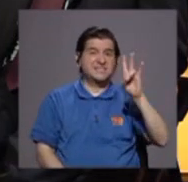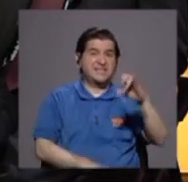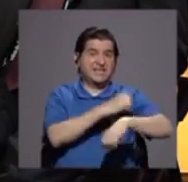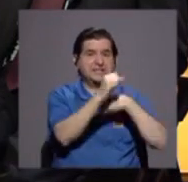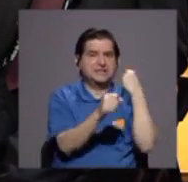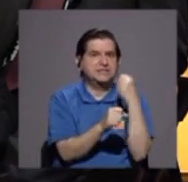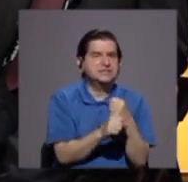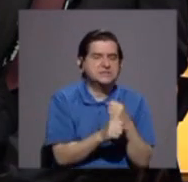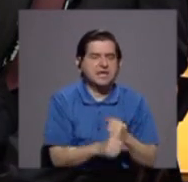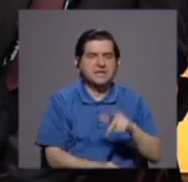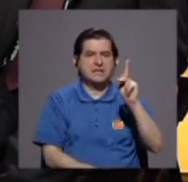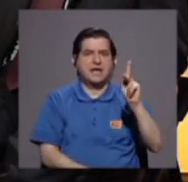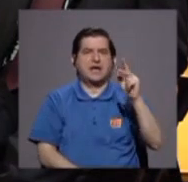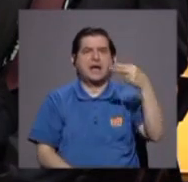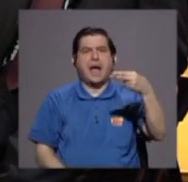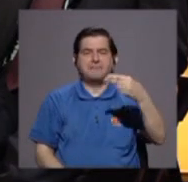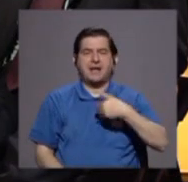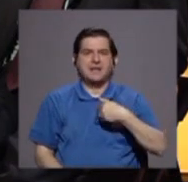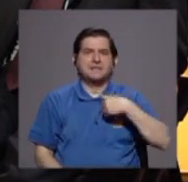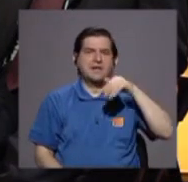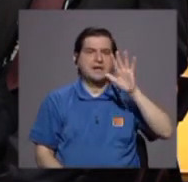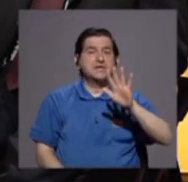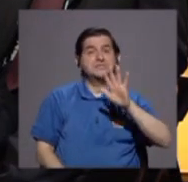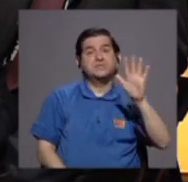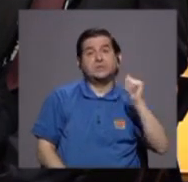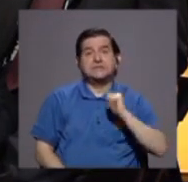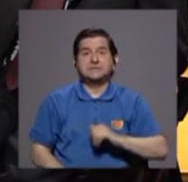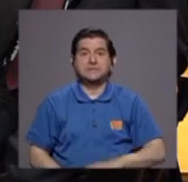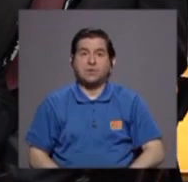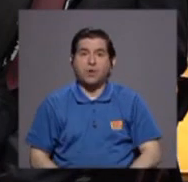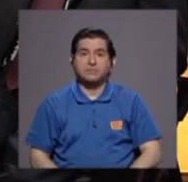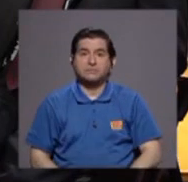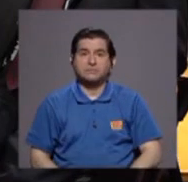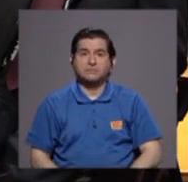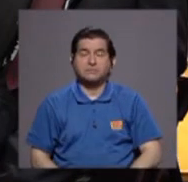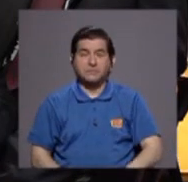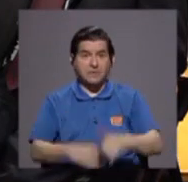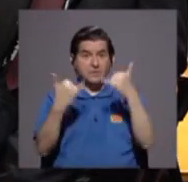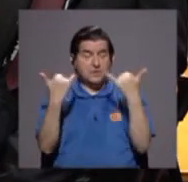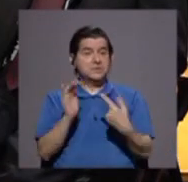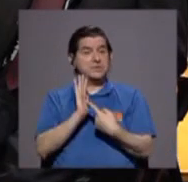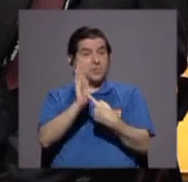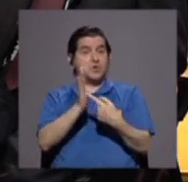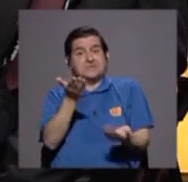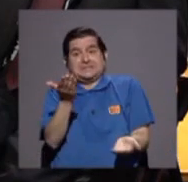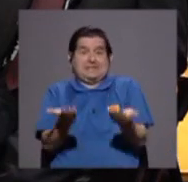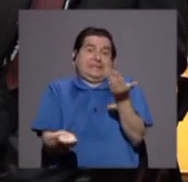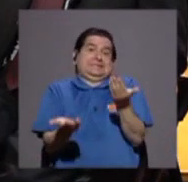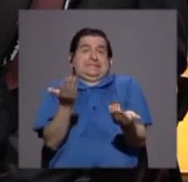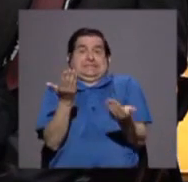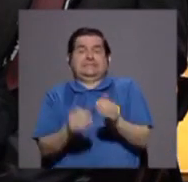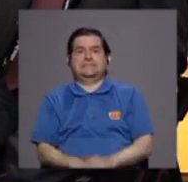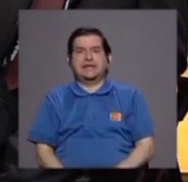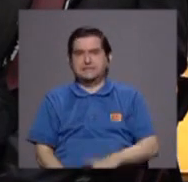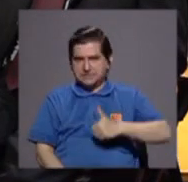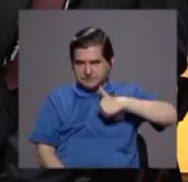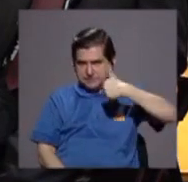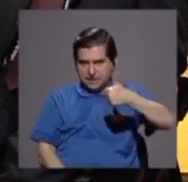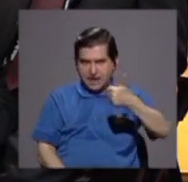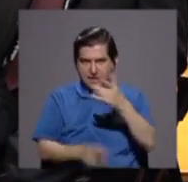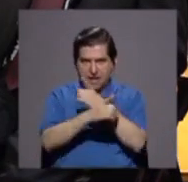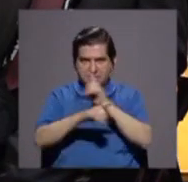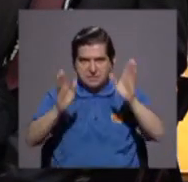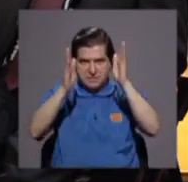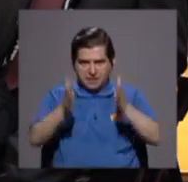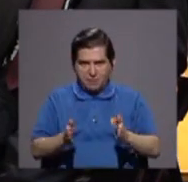años, Kamala Harris tiene 55, entonces ya se le ve, en la eventualidad de un triunfo